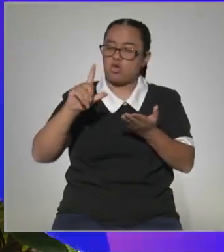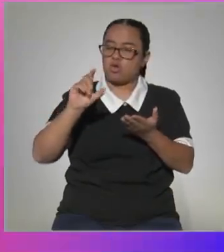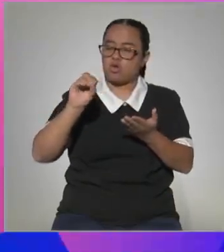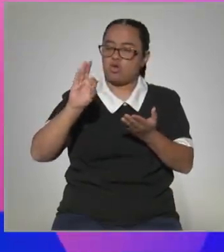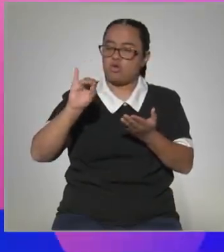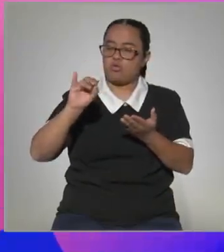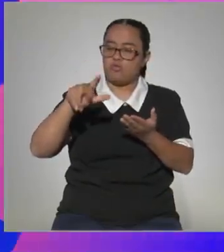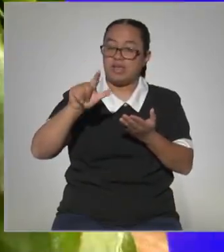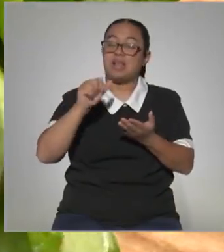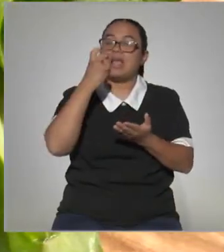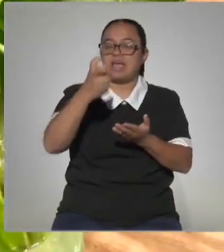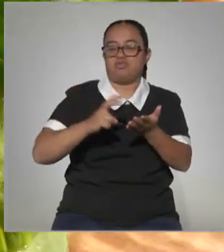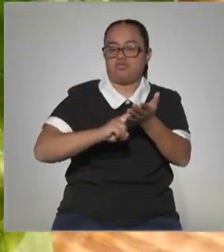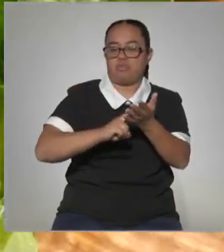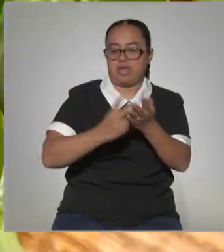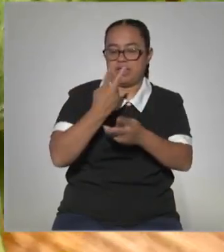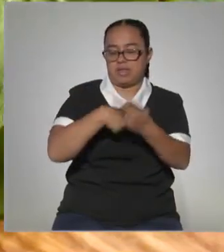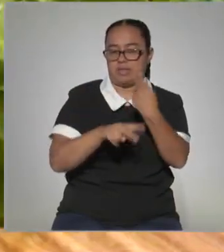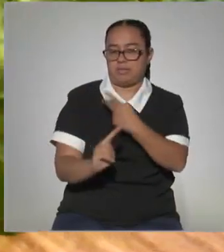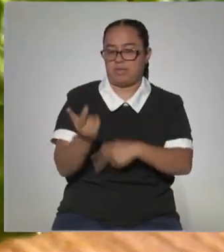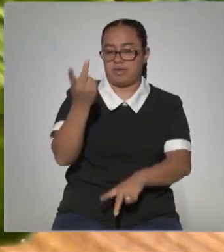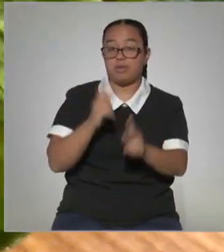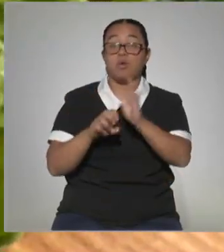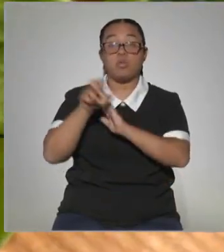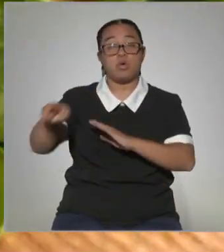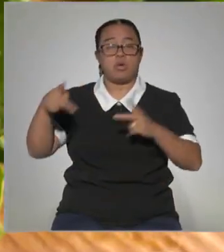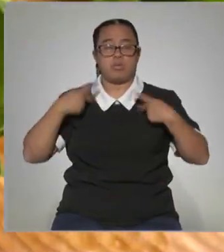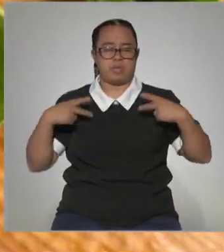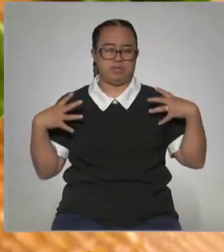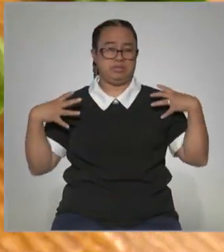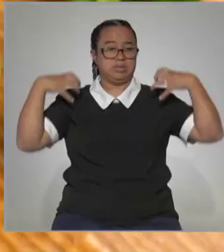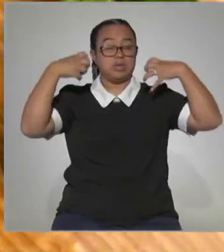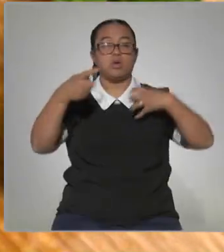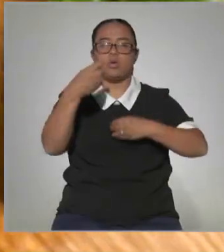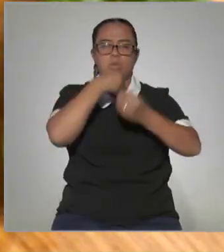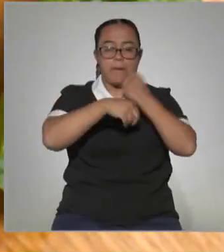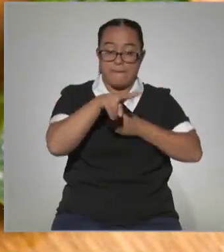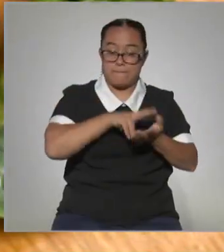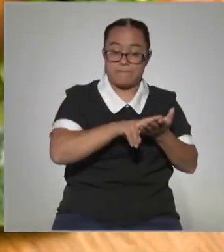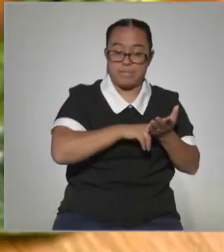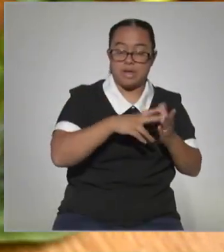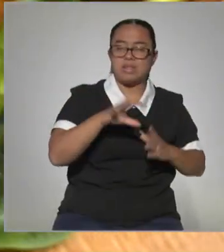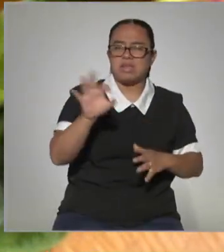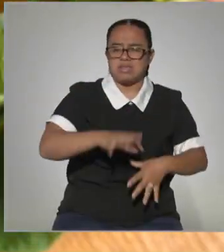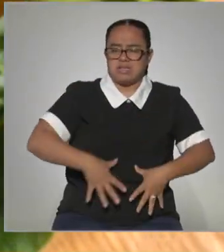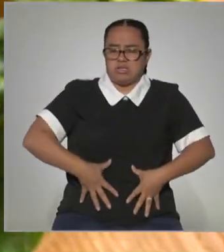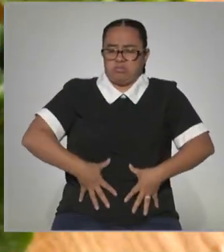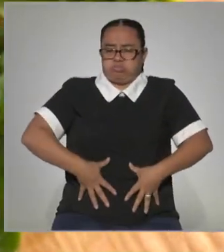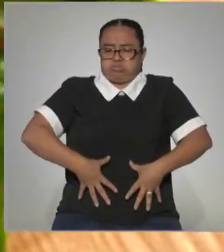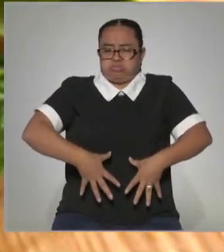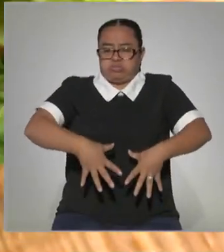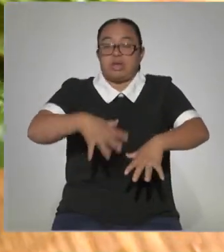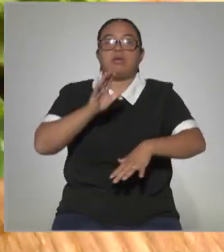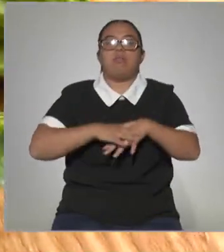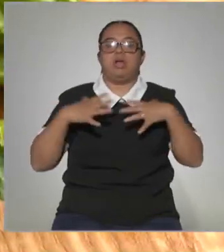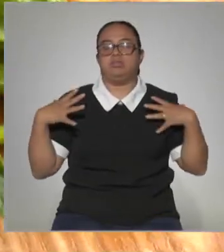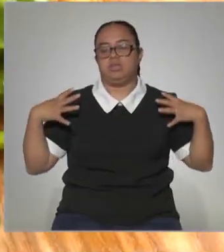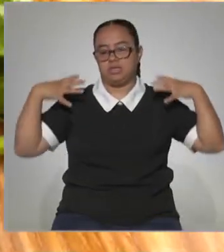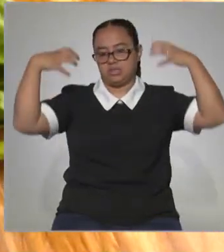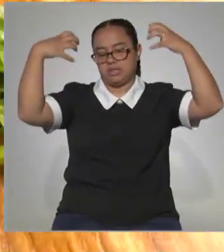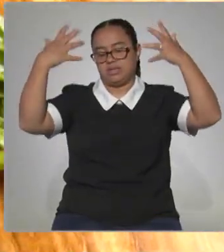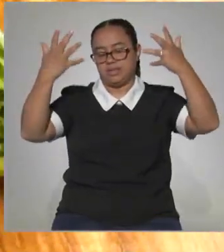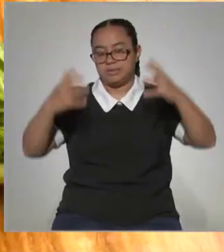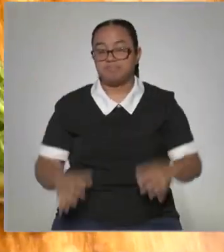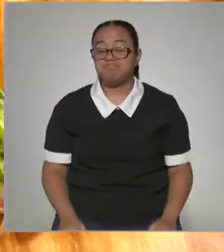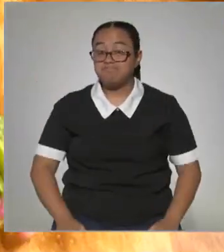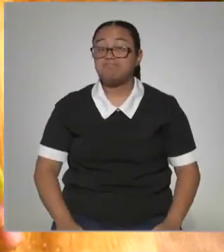las plantas. Si una persona está estresada y come hojas verdes crudas, puede ser que se inflame mucho y se estrese más.